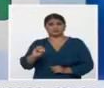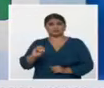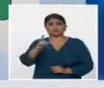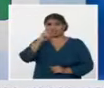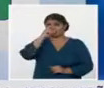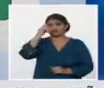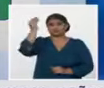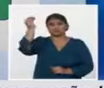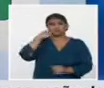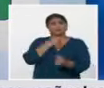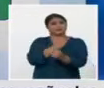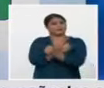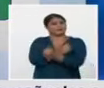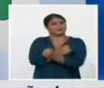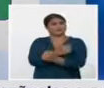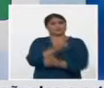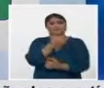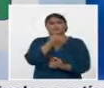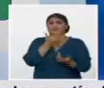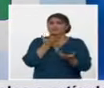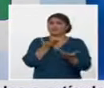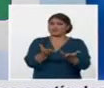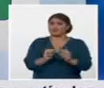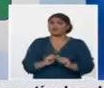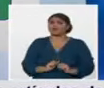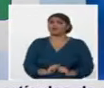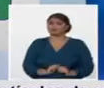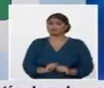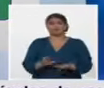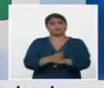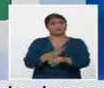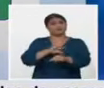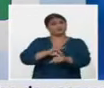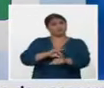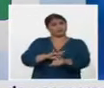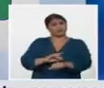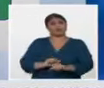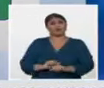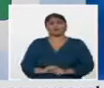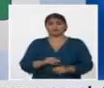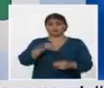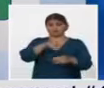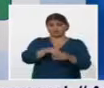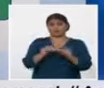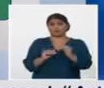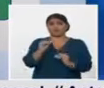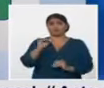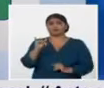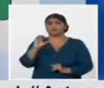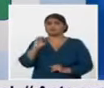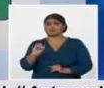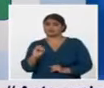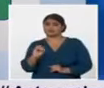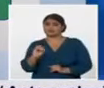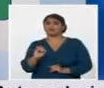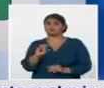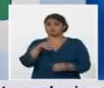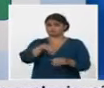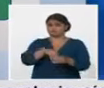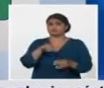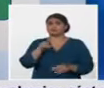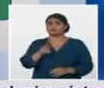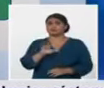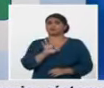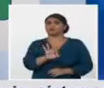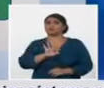grupo de edad, pues 188 de los casos diagnosticados ayer tenían más